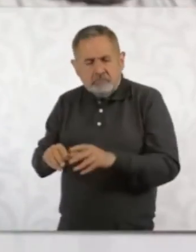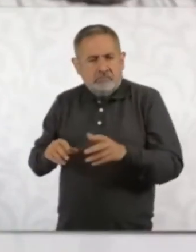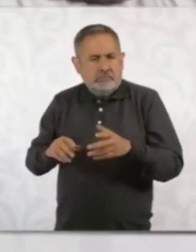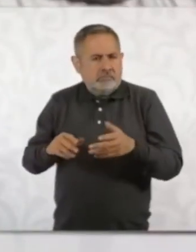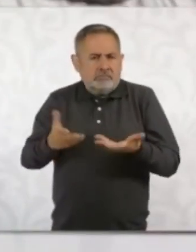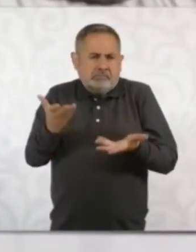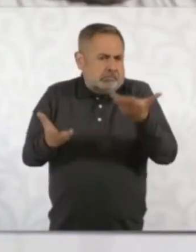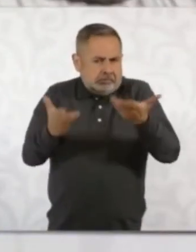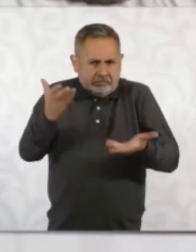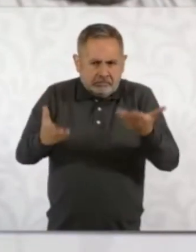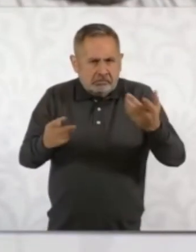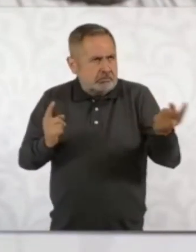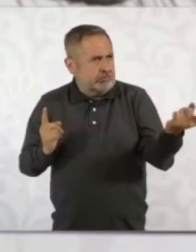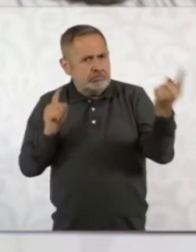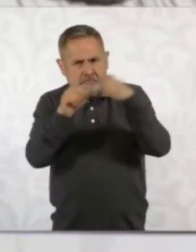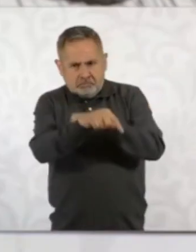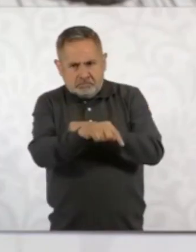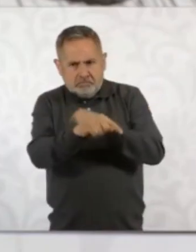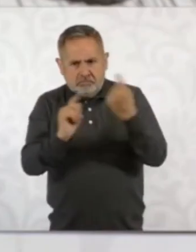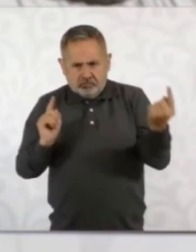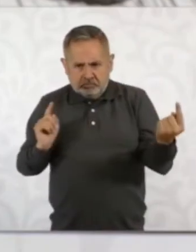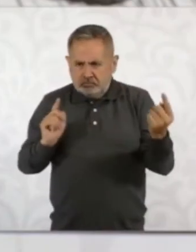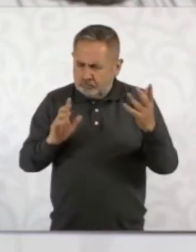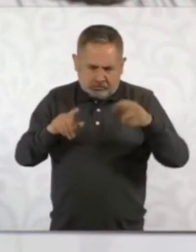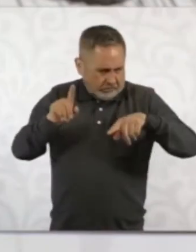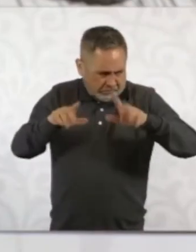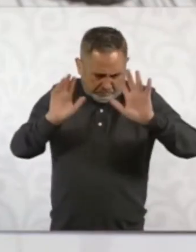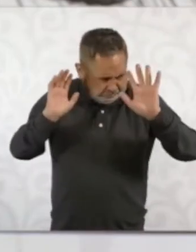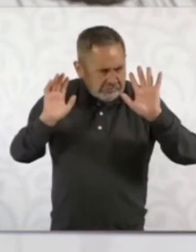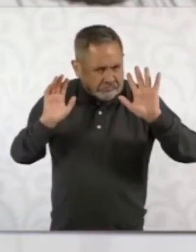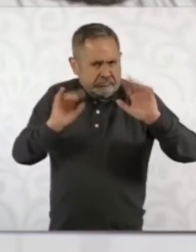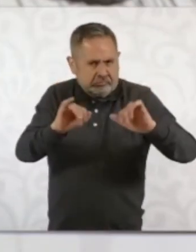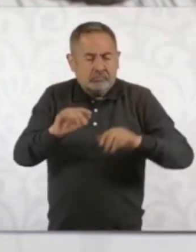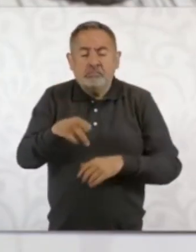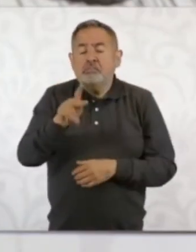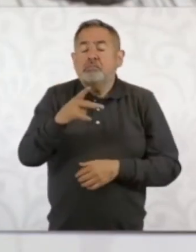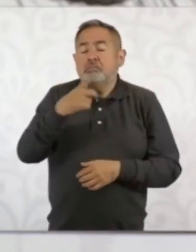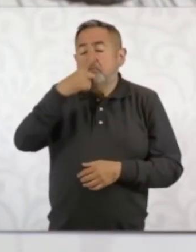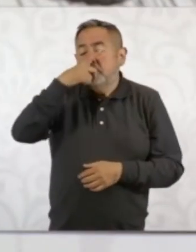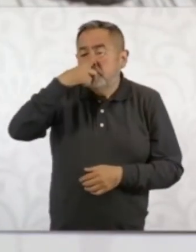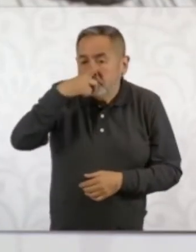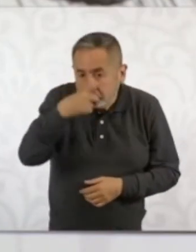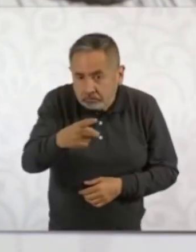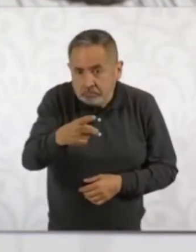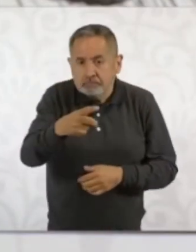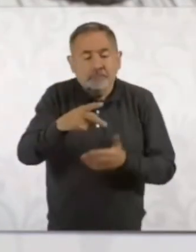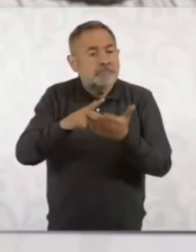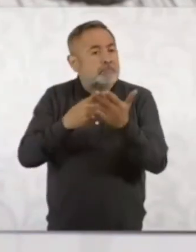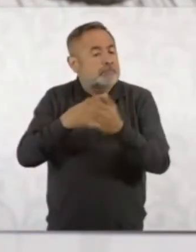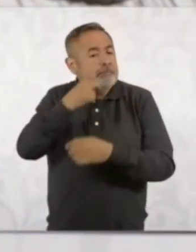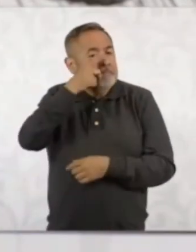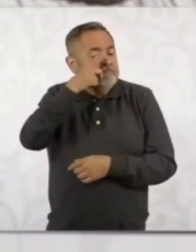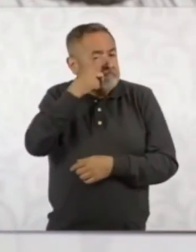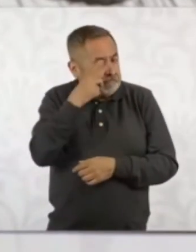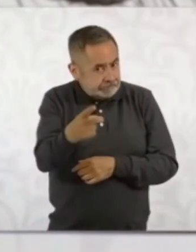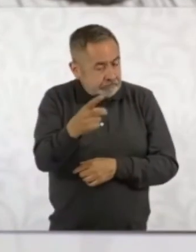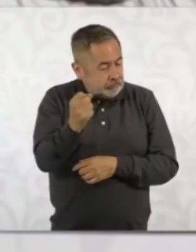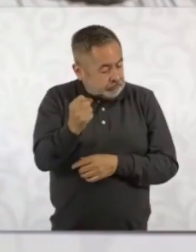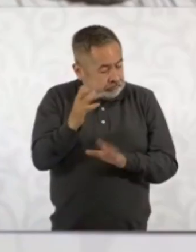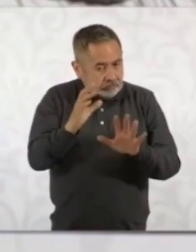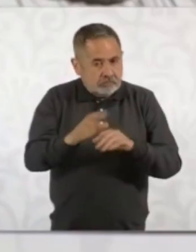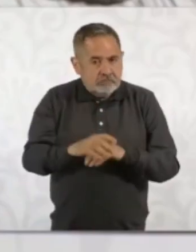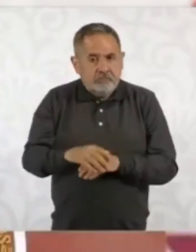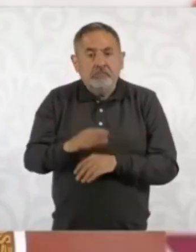extradición. Pero lo que nosotros siempre hemos dicho y lo sostenemos es que si